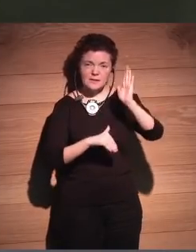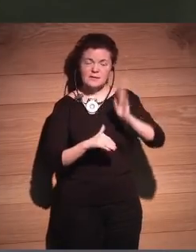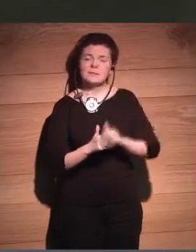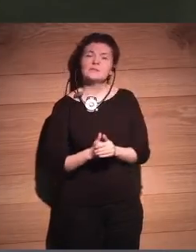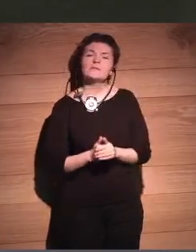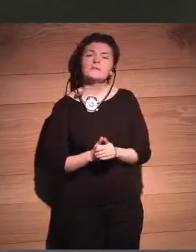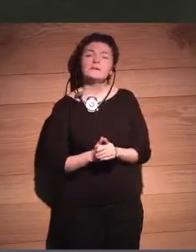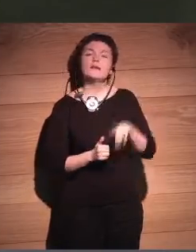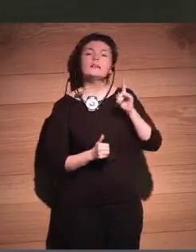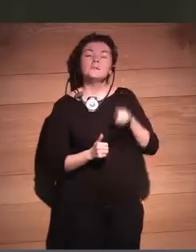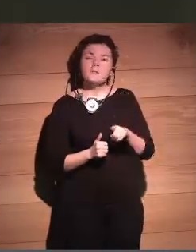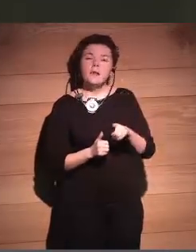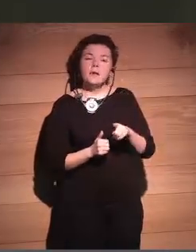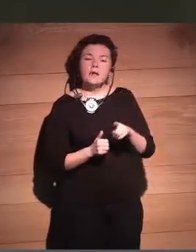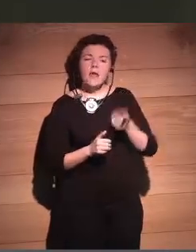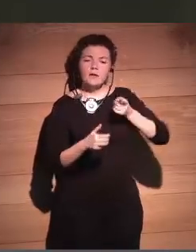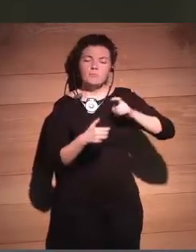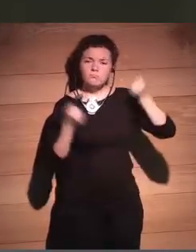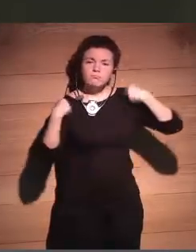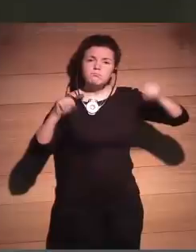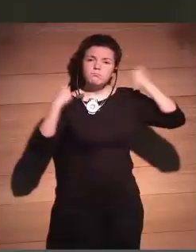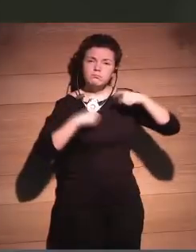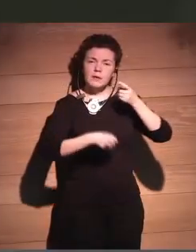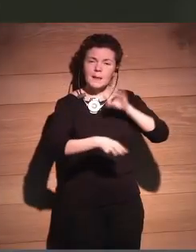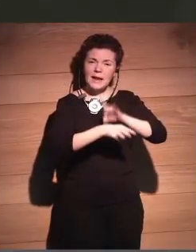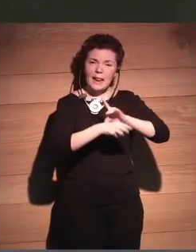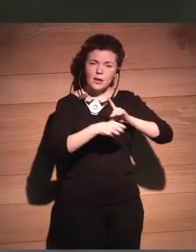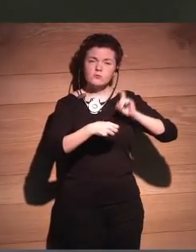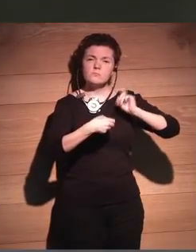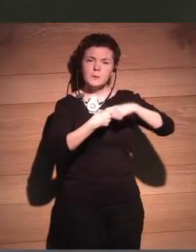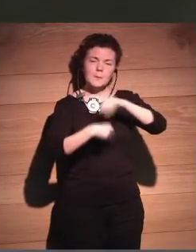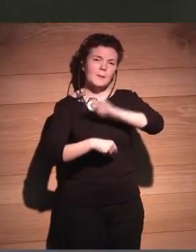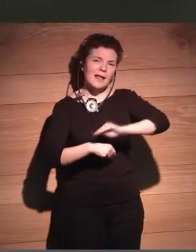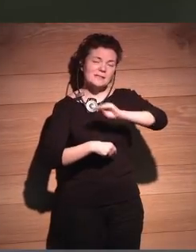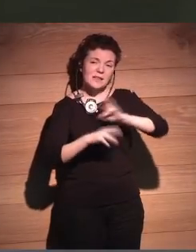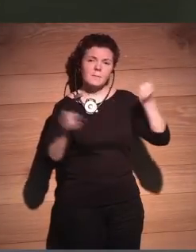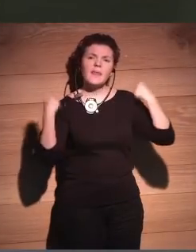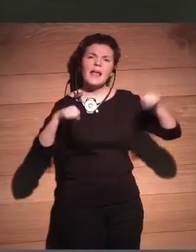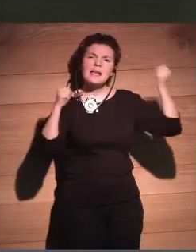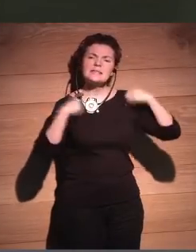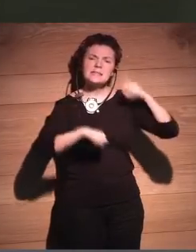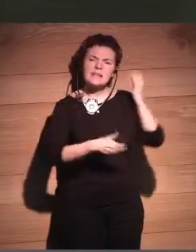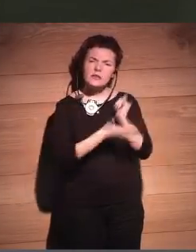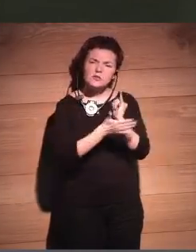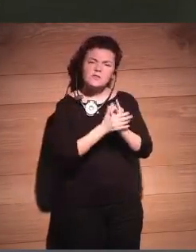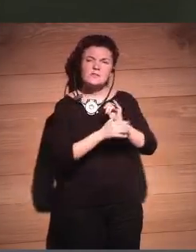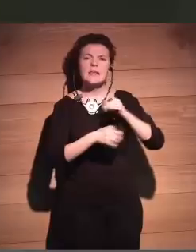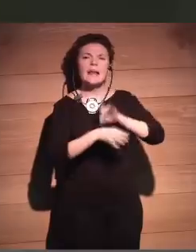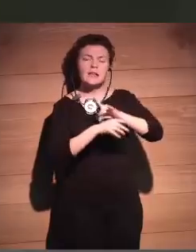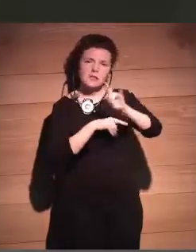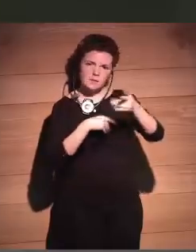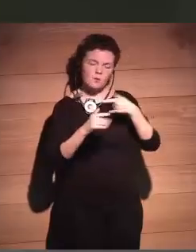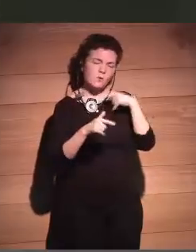y participa en muchos ensayos clínicos, que es el tema de los ensayos clínicos también le daremos un poco de